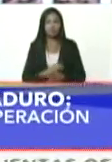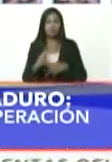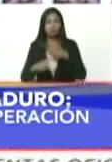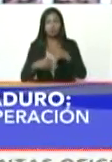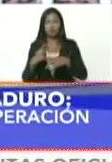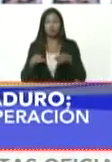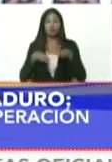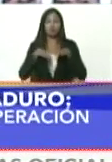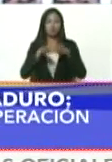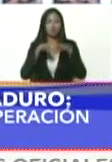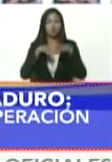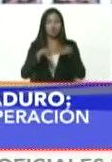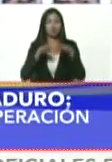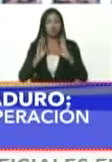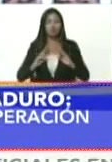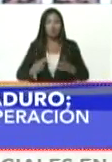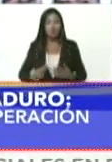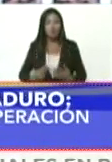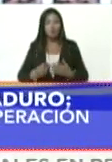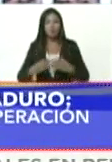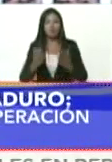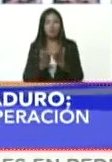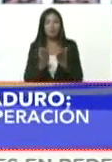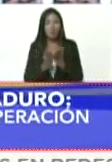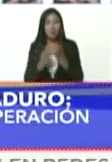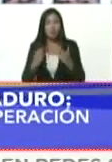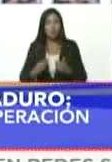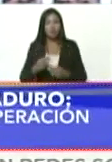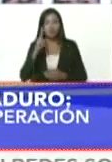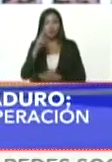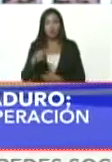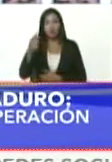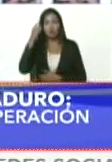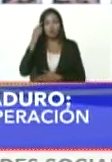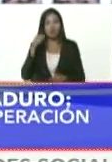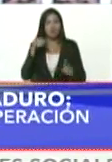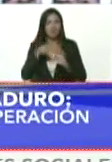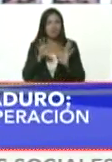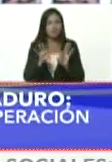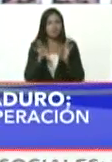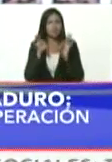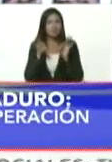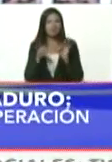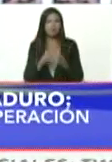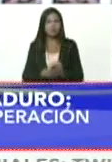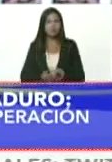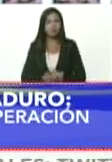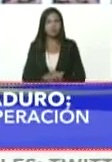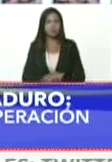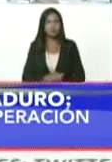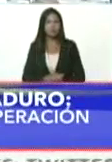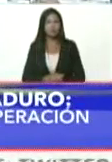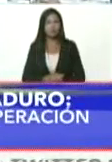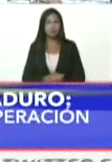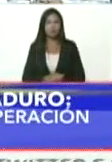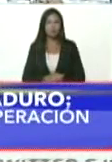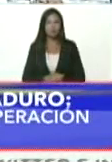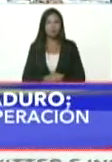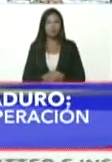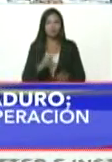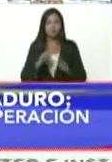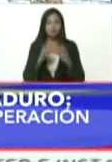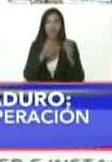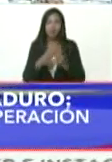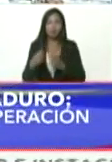textiles, uniformes escolares, prendas de vestido diario, líneas especializadas, en las líneas